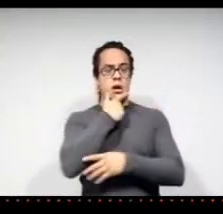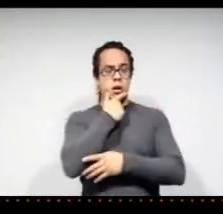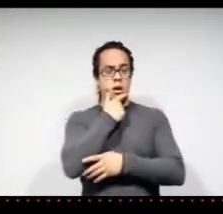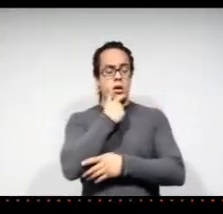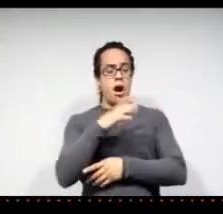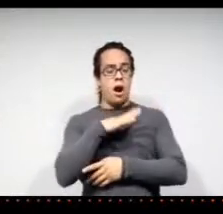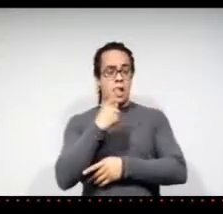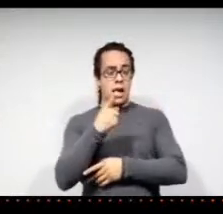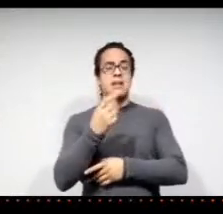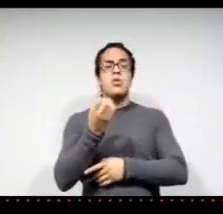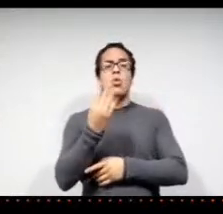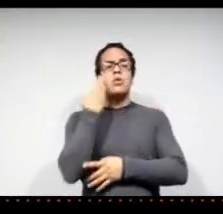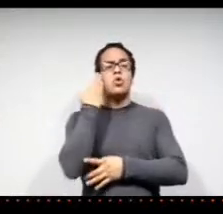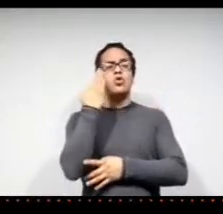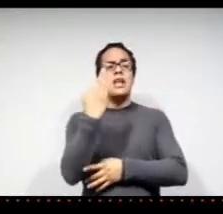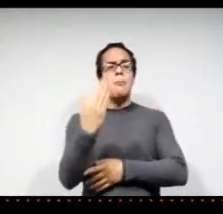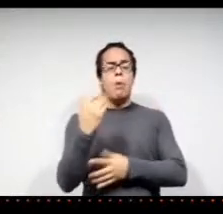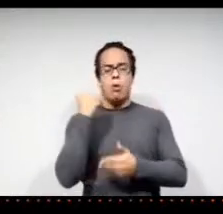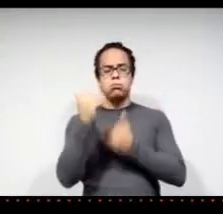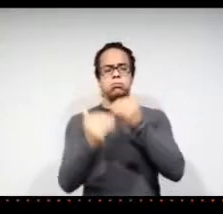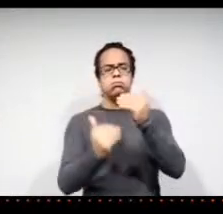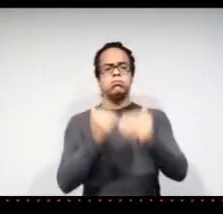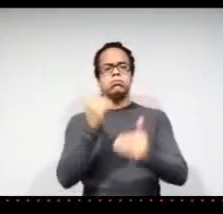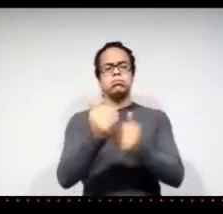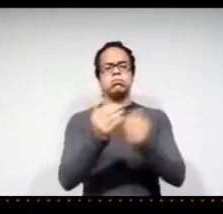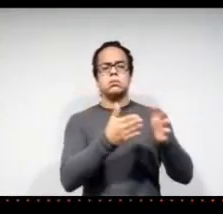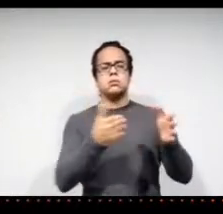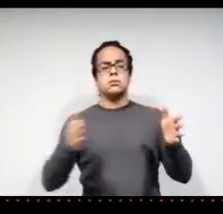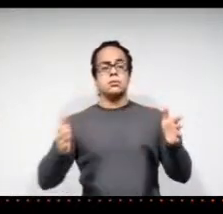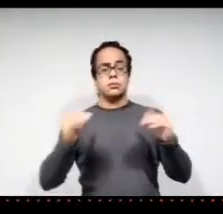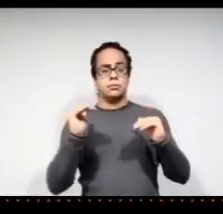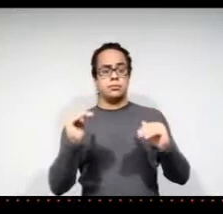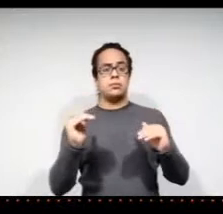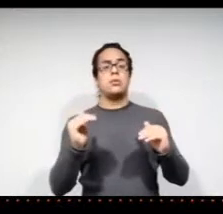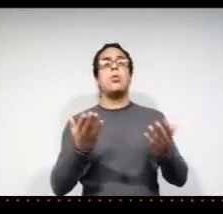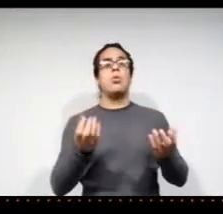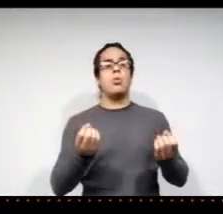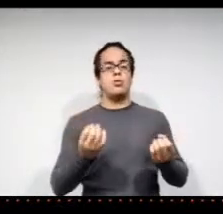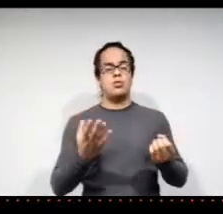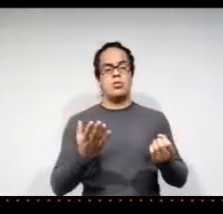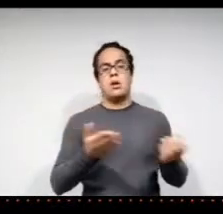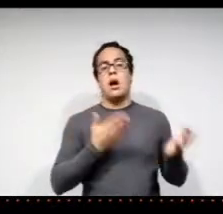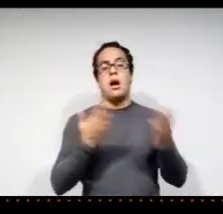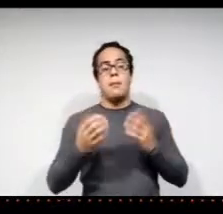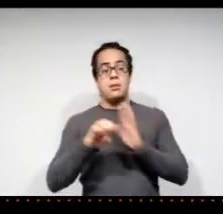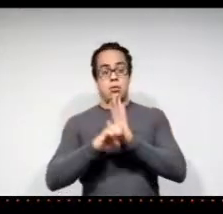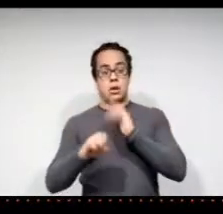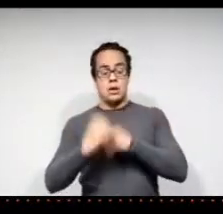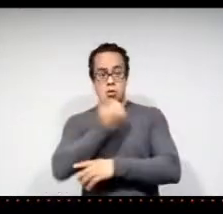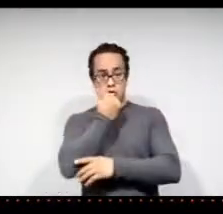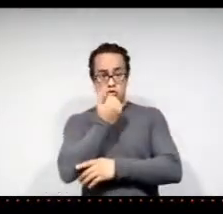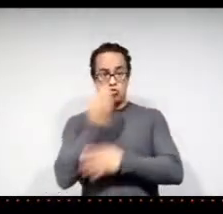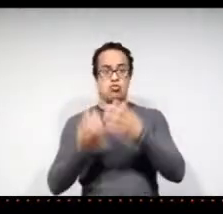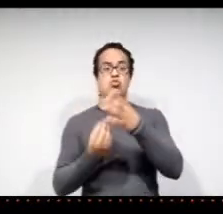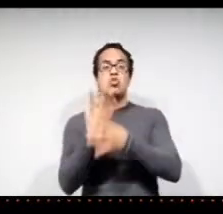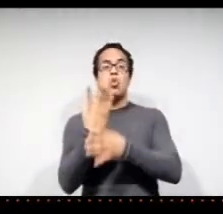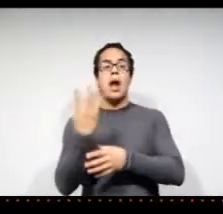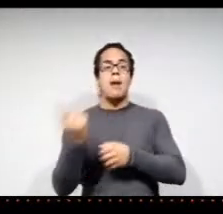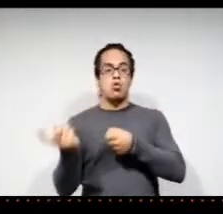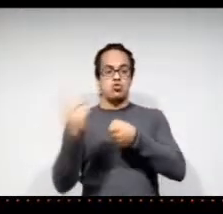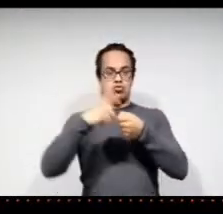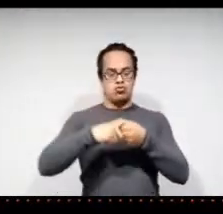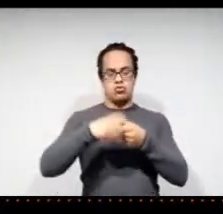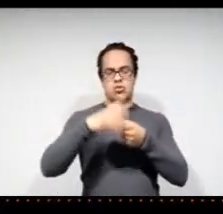¿qué duración tienen? Y también nos plantean si para los alumnos de recién ingreso han